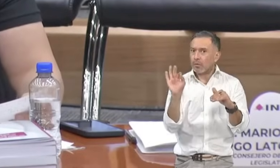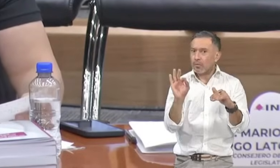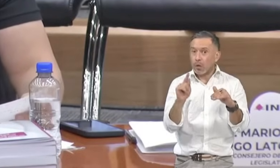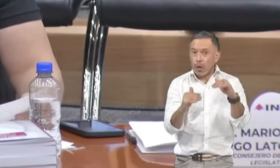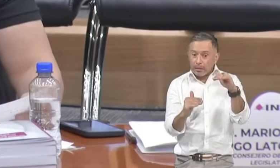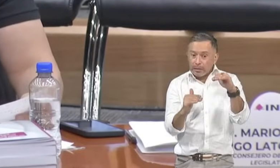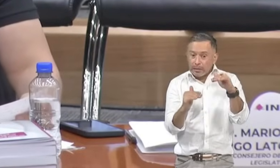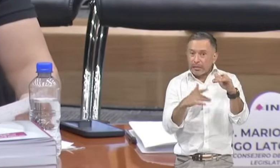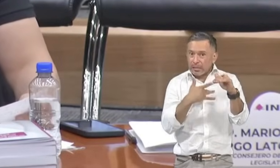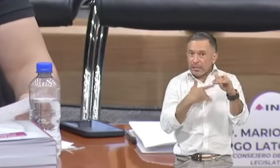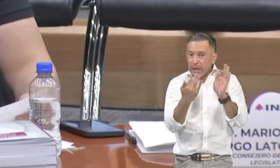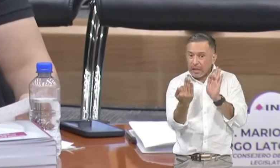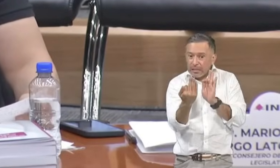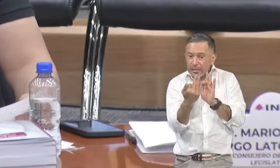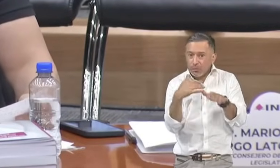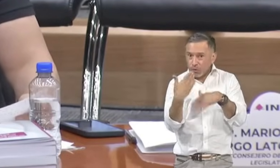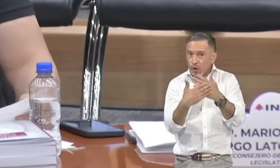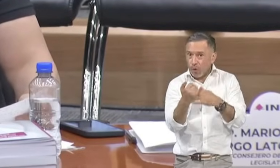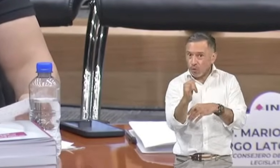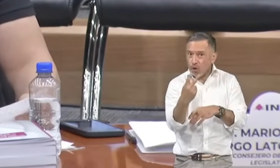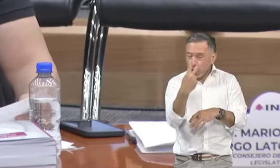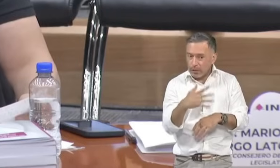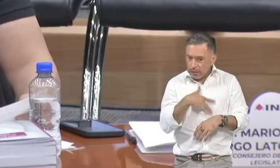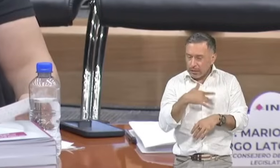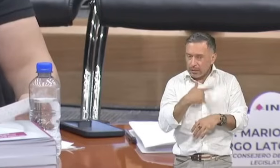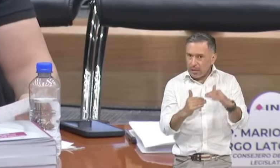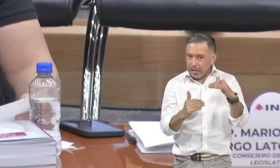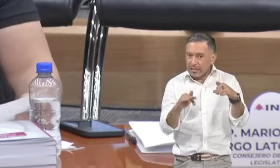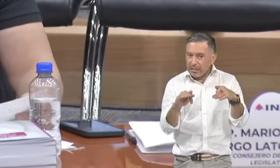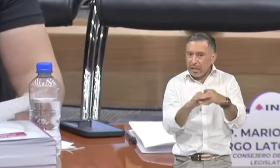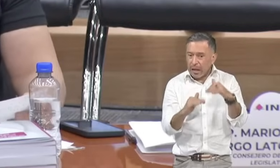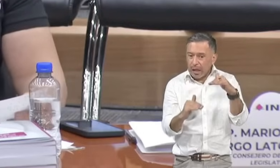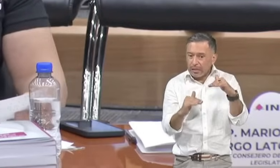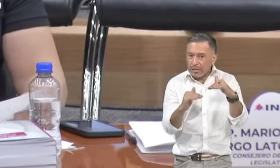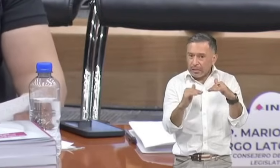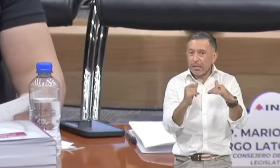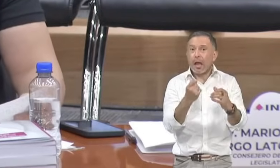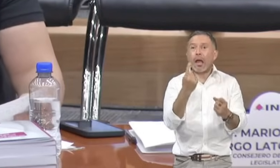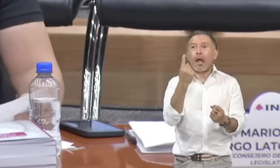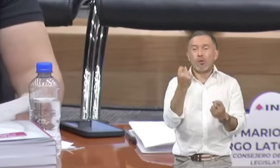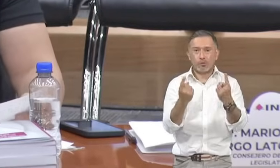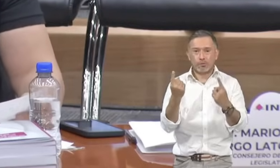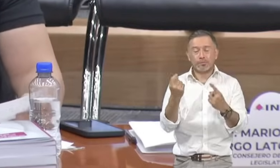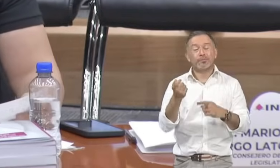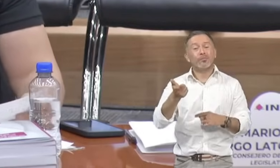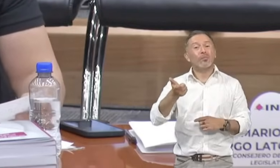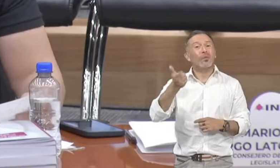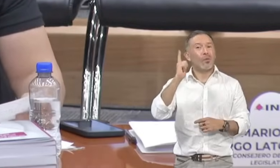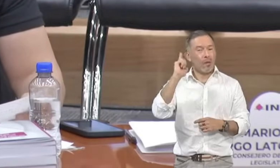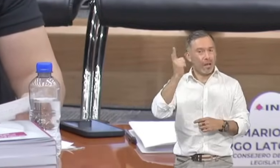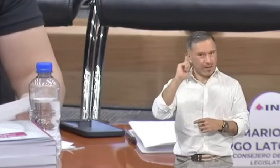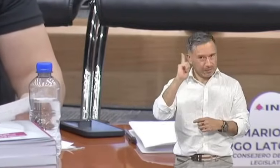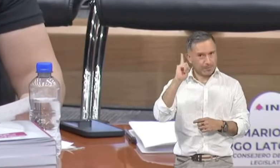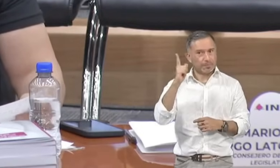prevé para este próximo 2 de junio, aún con los resultados que algunas están sacando. Ojalá sea rescatado de